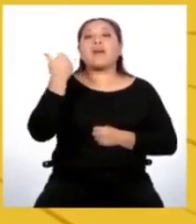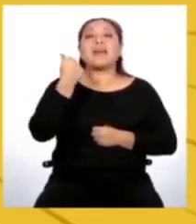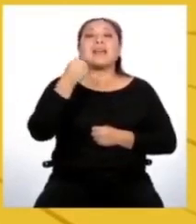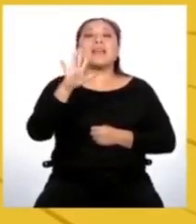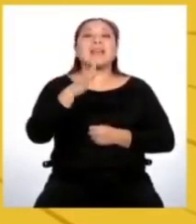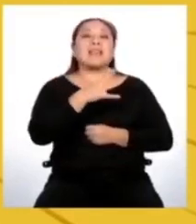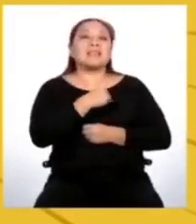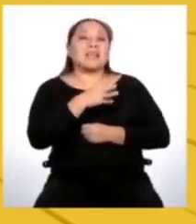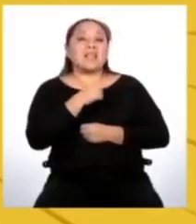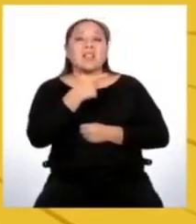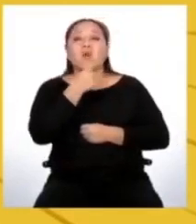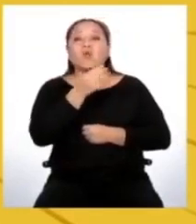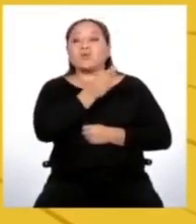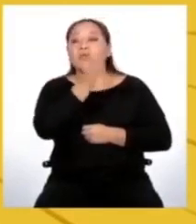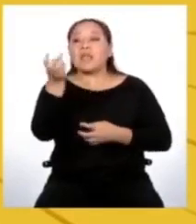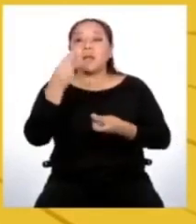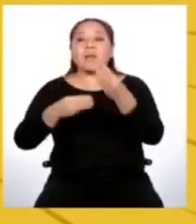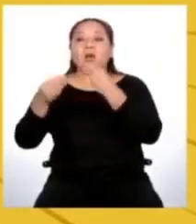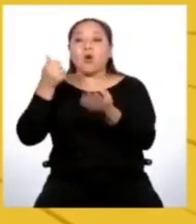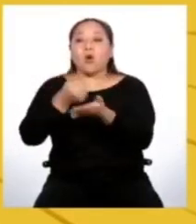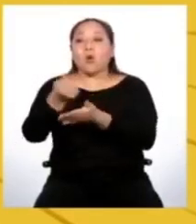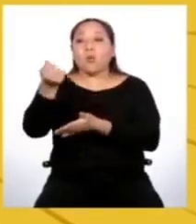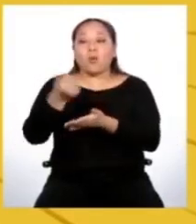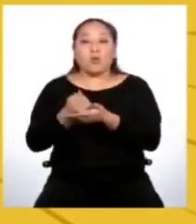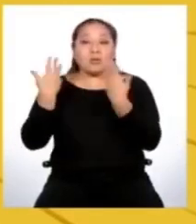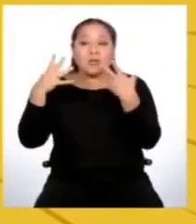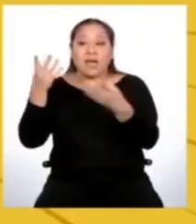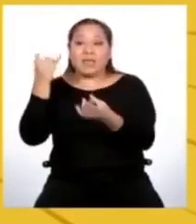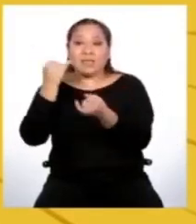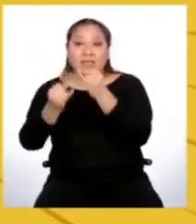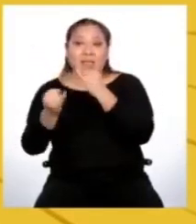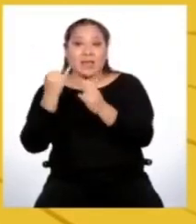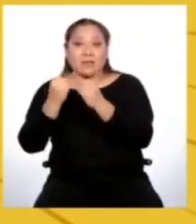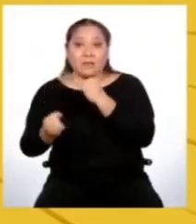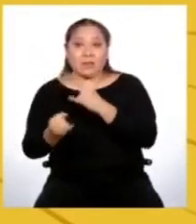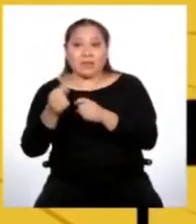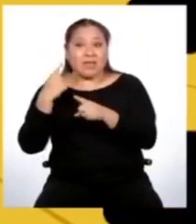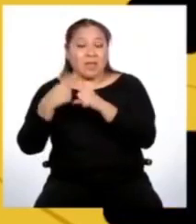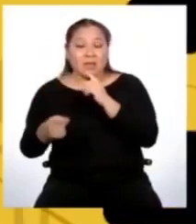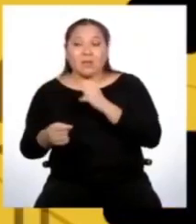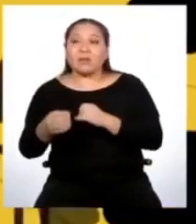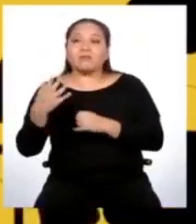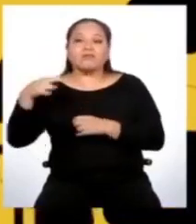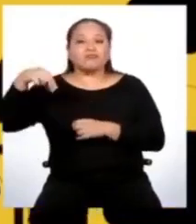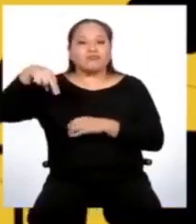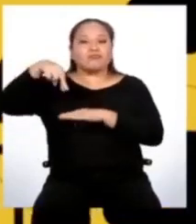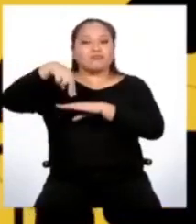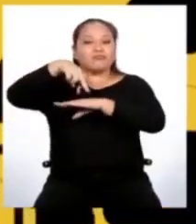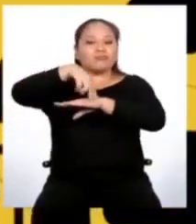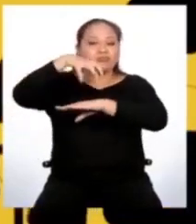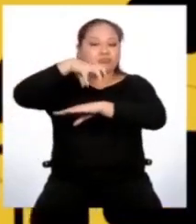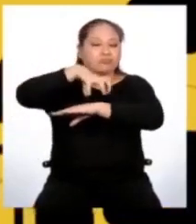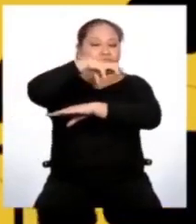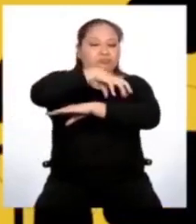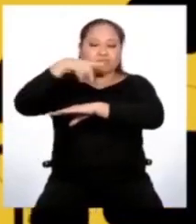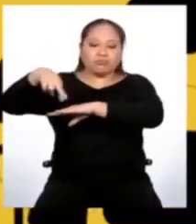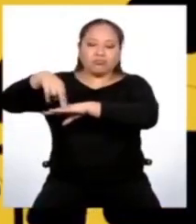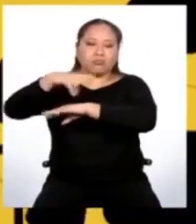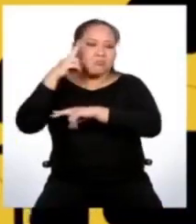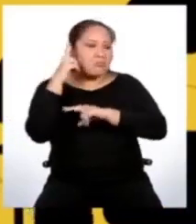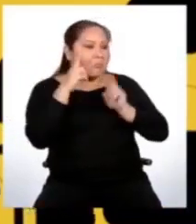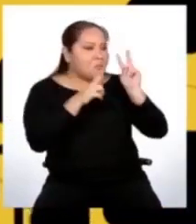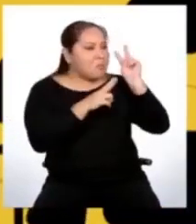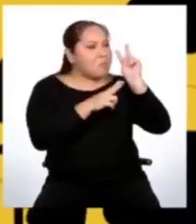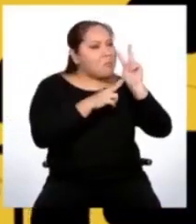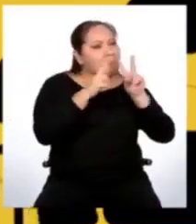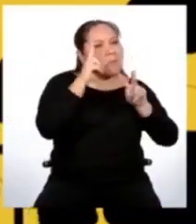gusta ir al mercado a hacer sus compras. Cuando termina, empieza a caminar detenidamente por los puestos. Observa todo, como si